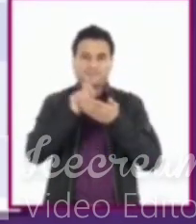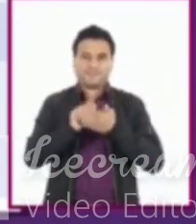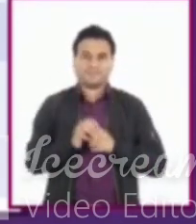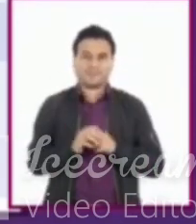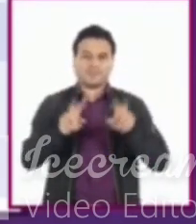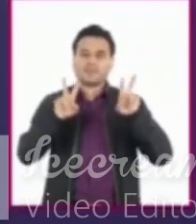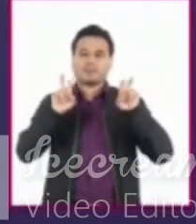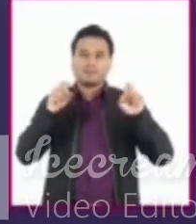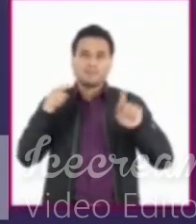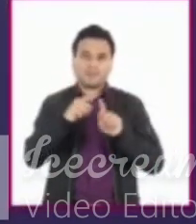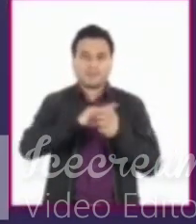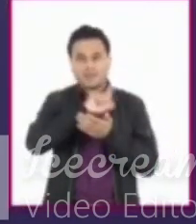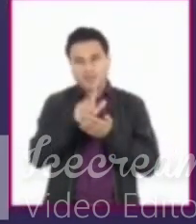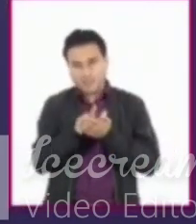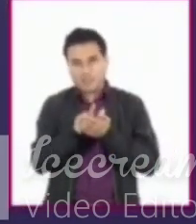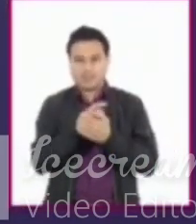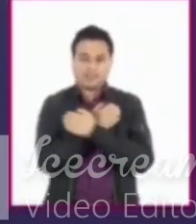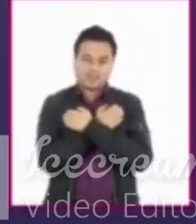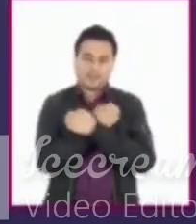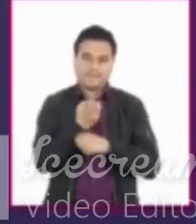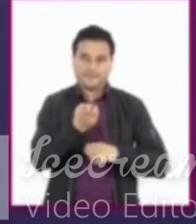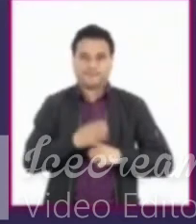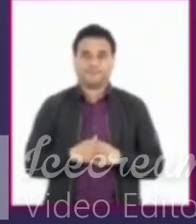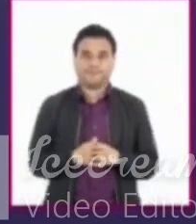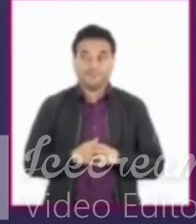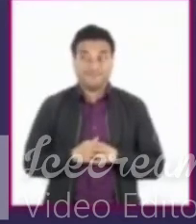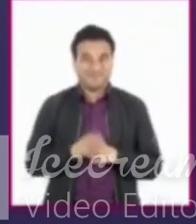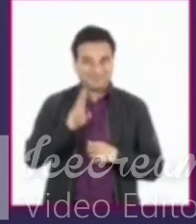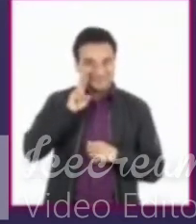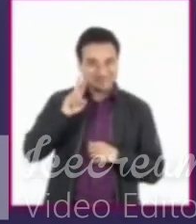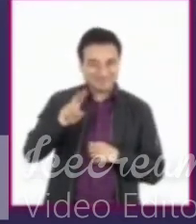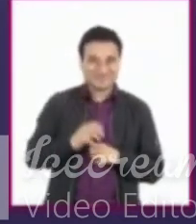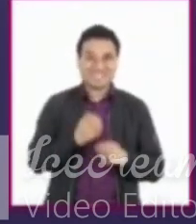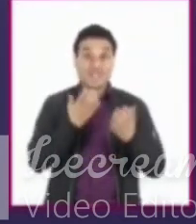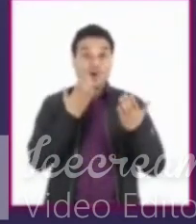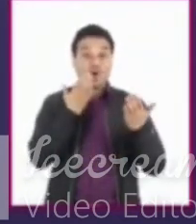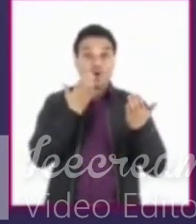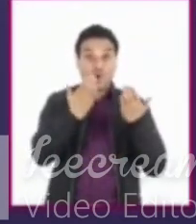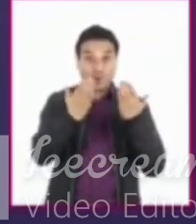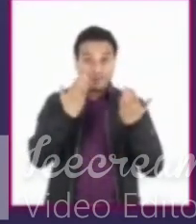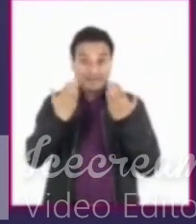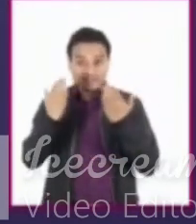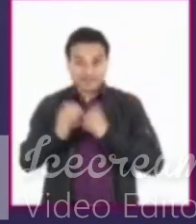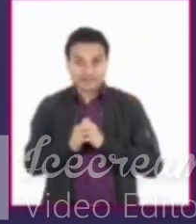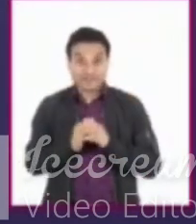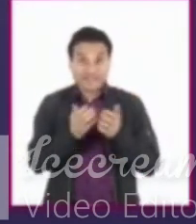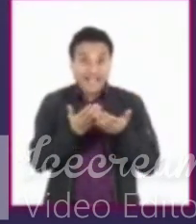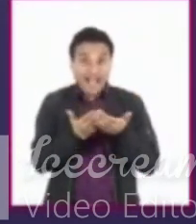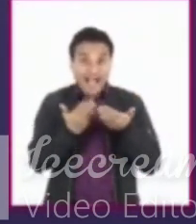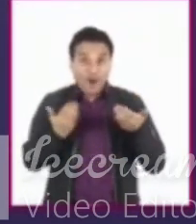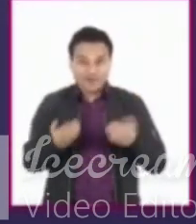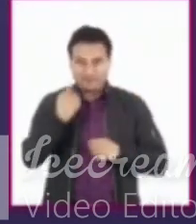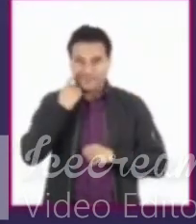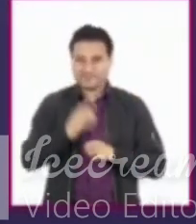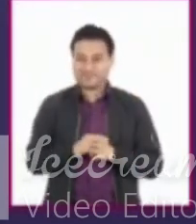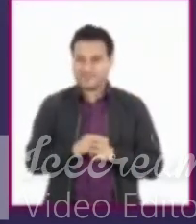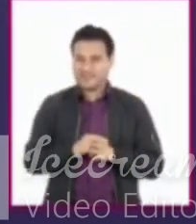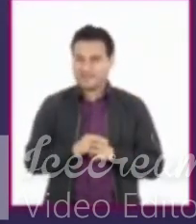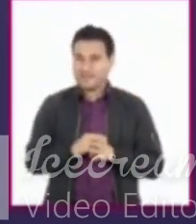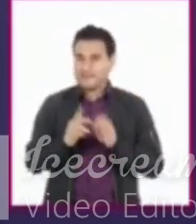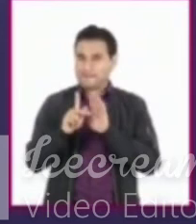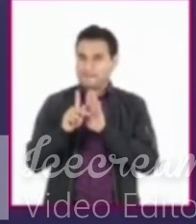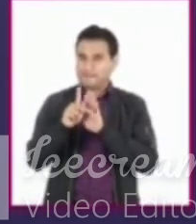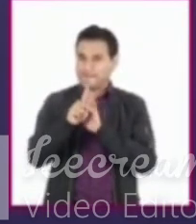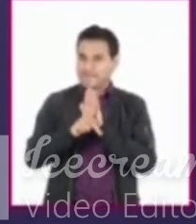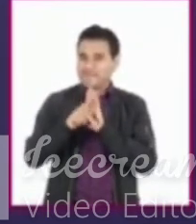jurídica. Muy bien, después de ver estos contrastes y comparaciones, los invito a que volvamos a ver otro fragmento del